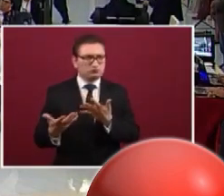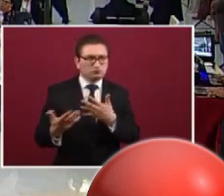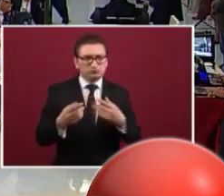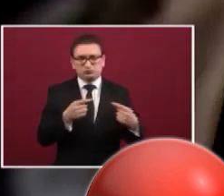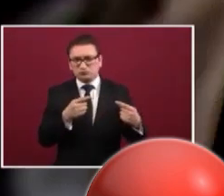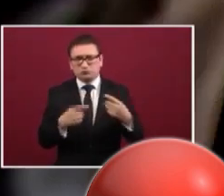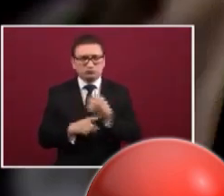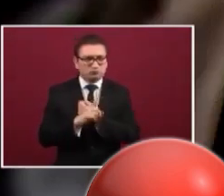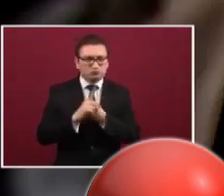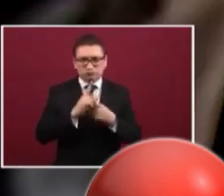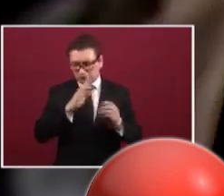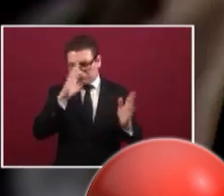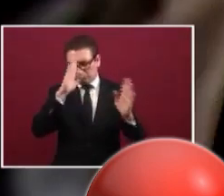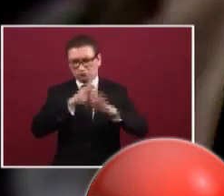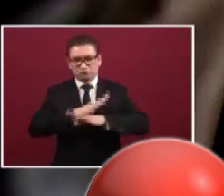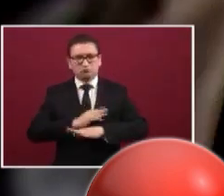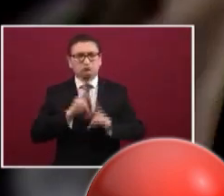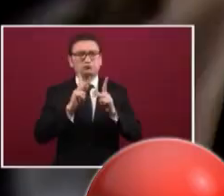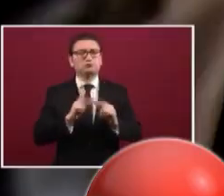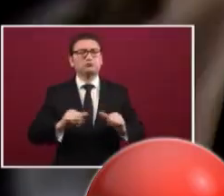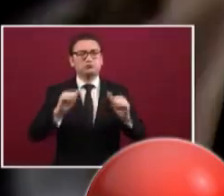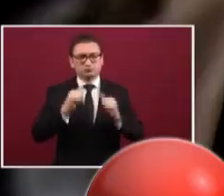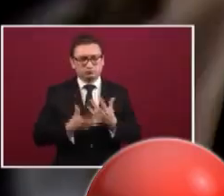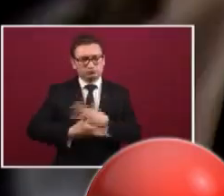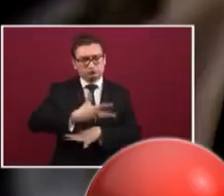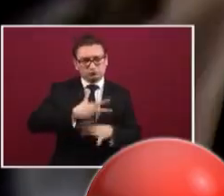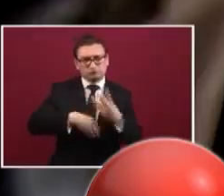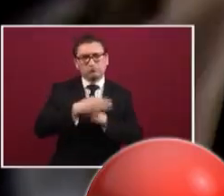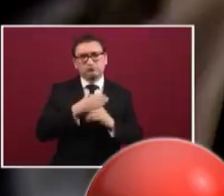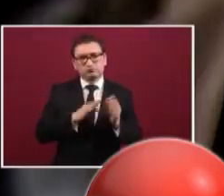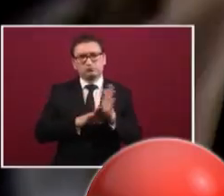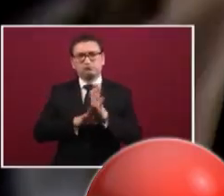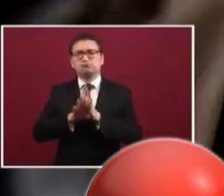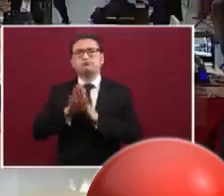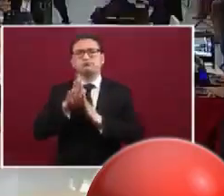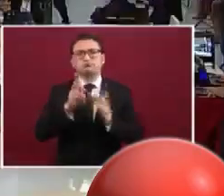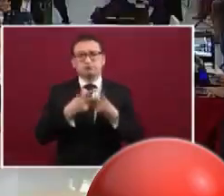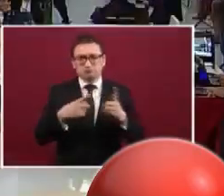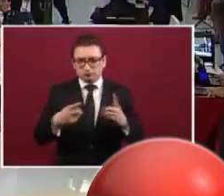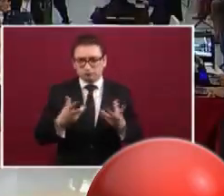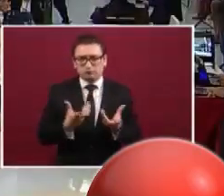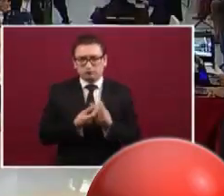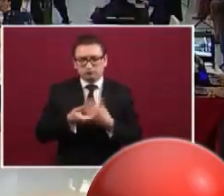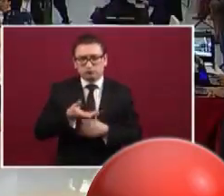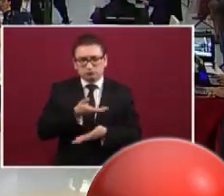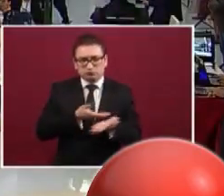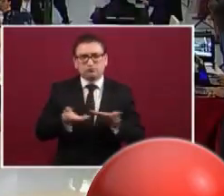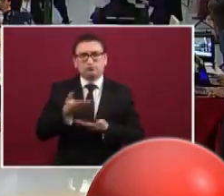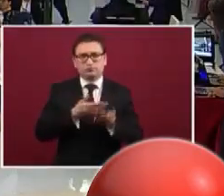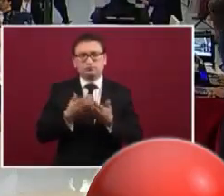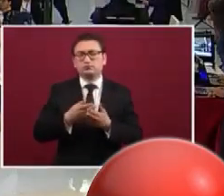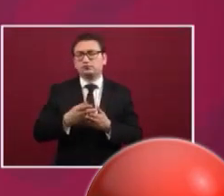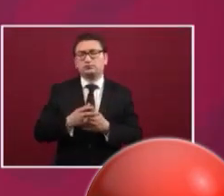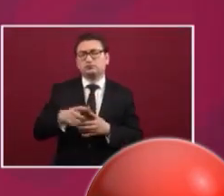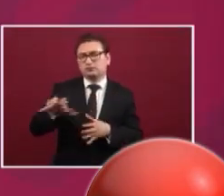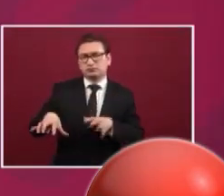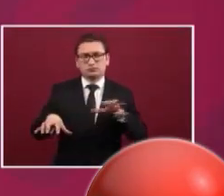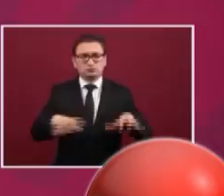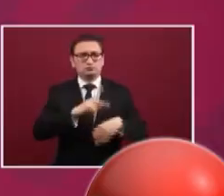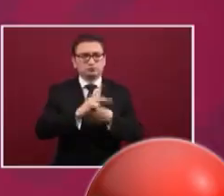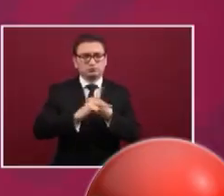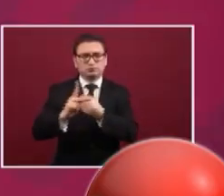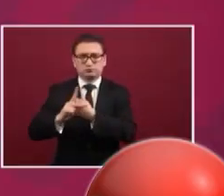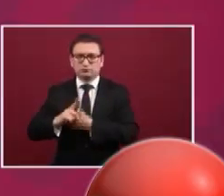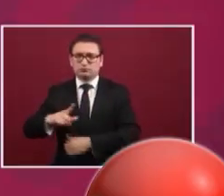controversias, de cooperación para el desarrollo, cooperación entre los pueblos, entre las naciones, entre